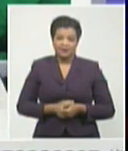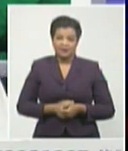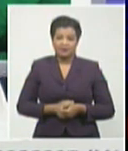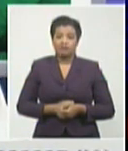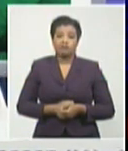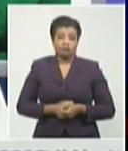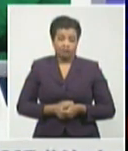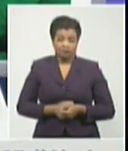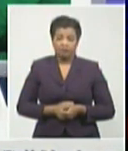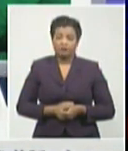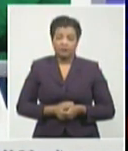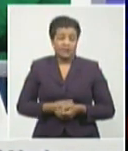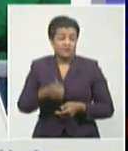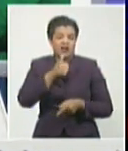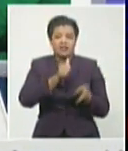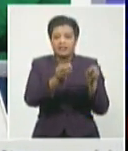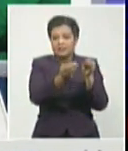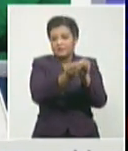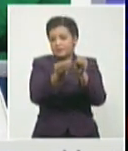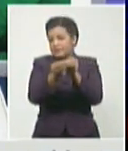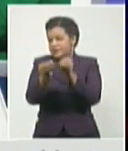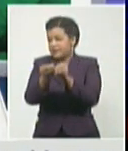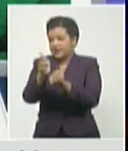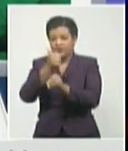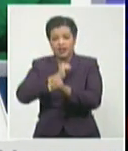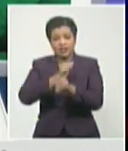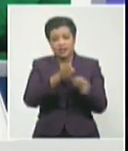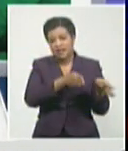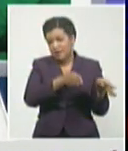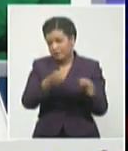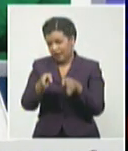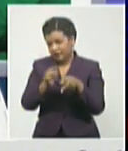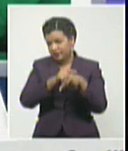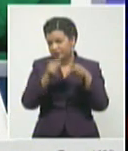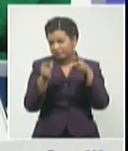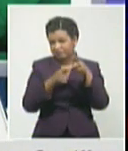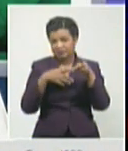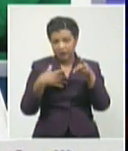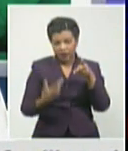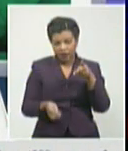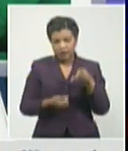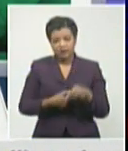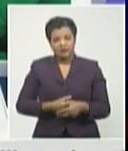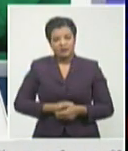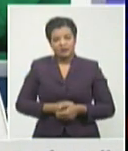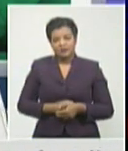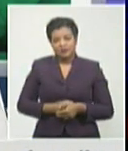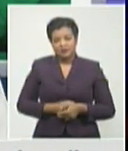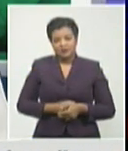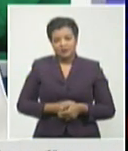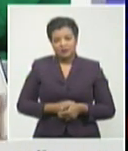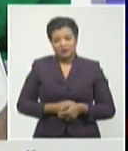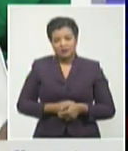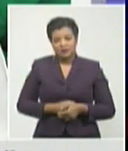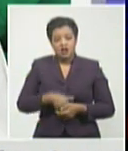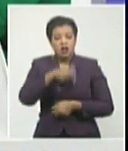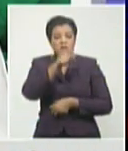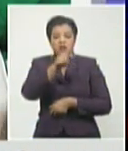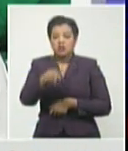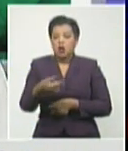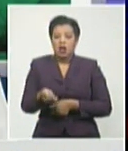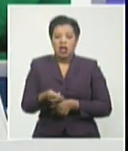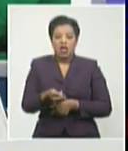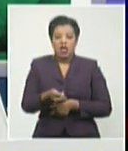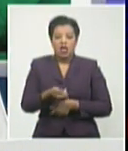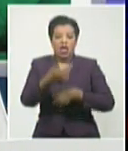transmitirse este vídeo lo otro es el elevado por ciento de personas asintomáticas que no te permite